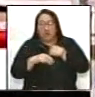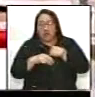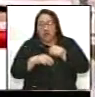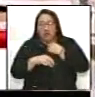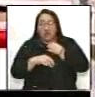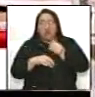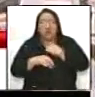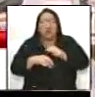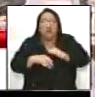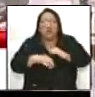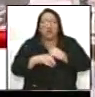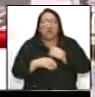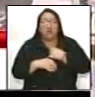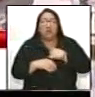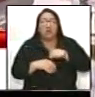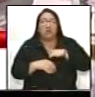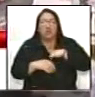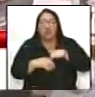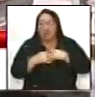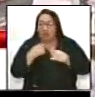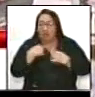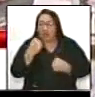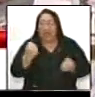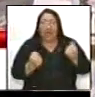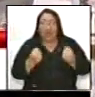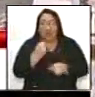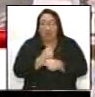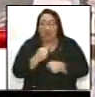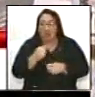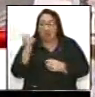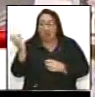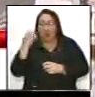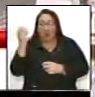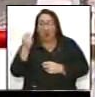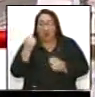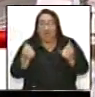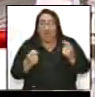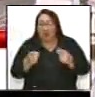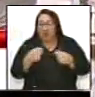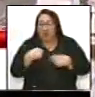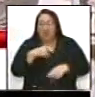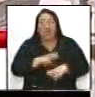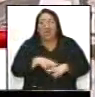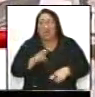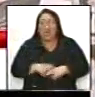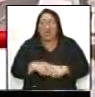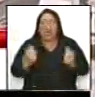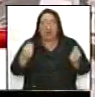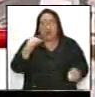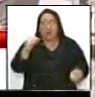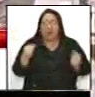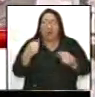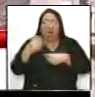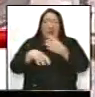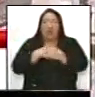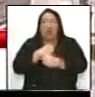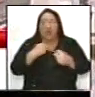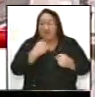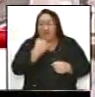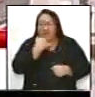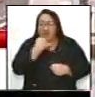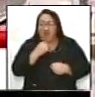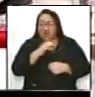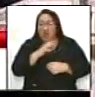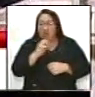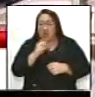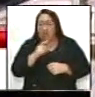los bomberos y los bomberos. Estos son los camiones en los que trabajan los bomberos. Camiones que no tienen asiento, el timón está amarrado con fierro, totalmente